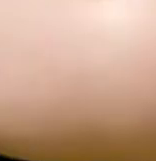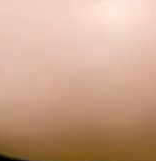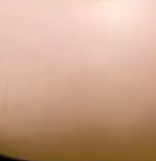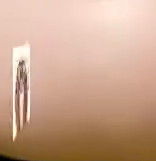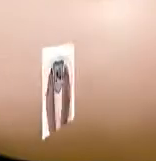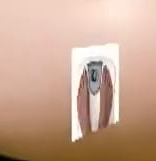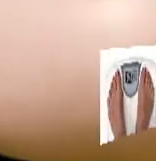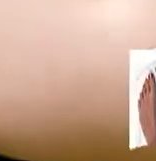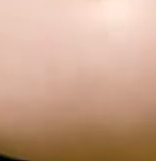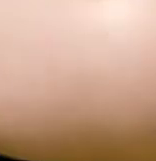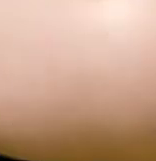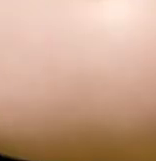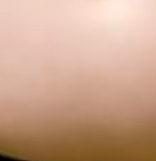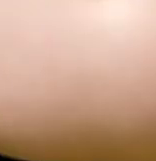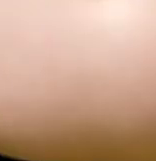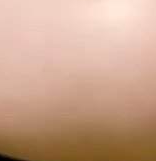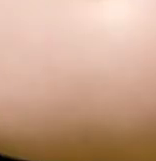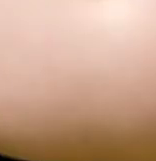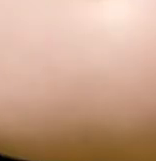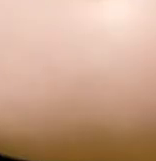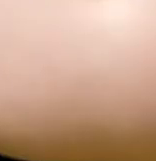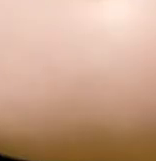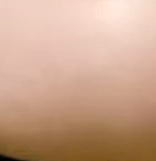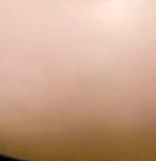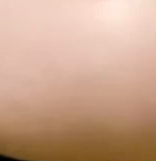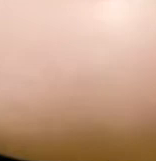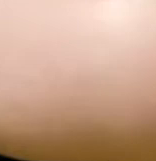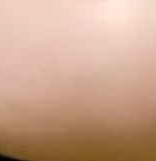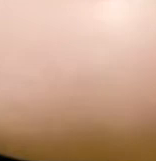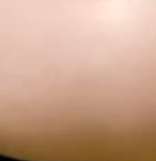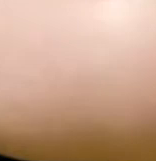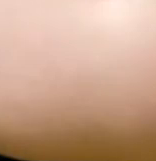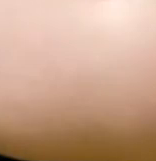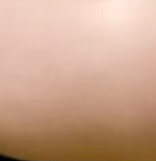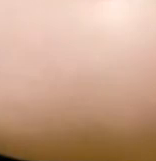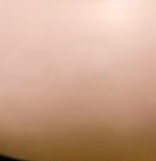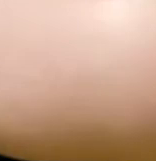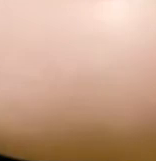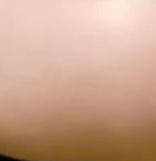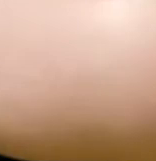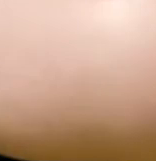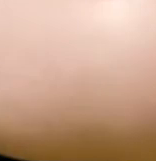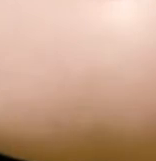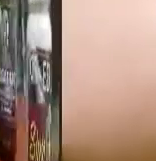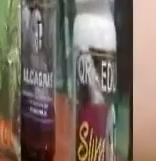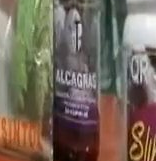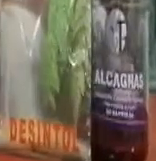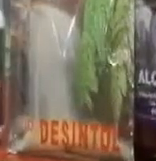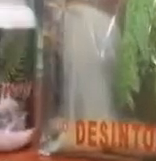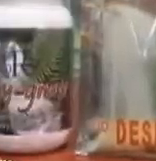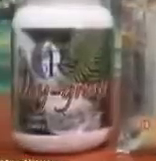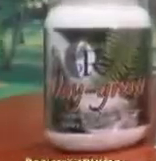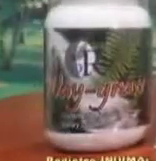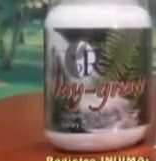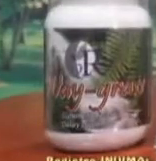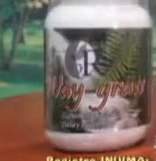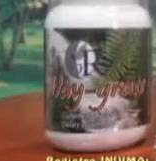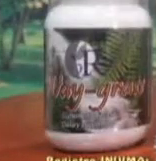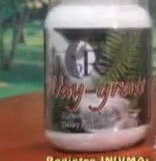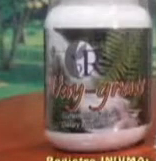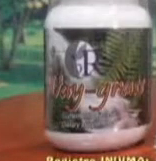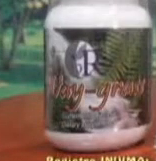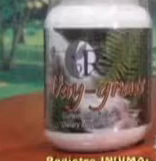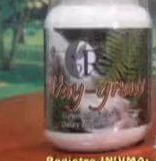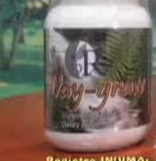La obesidad no es un problema estético, es un problema serio de salud. Quida adelgazante, Dr.